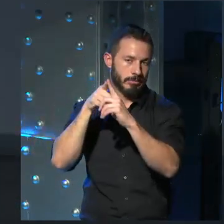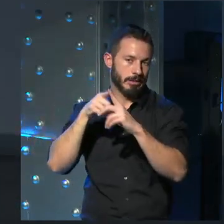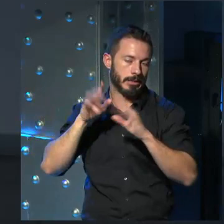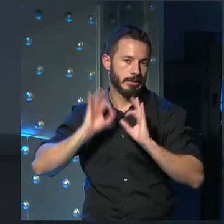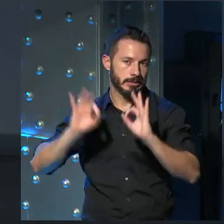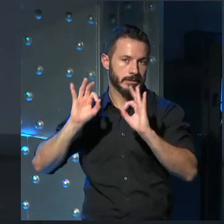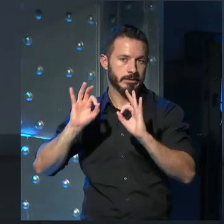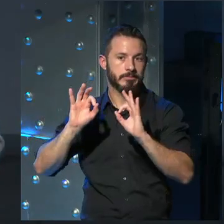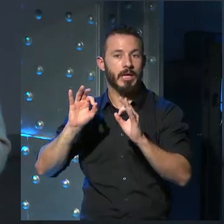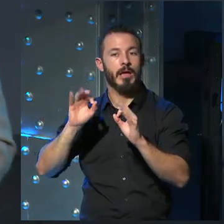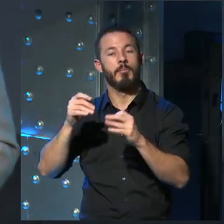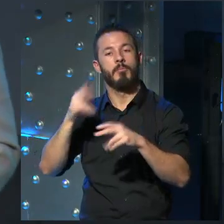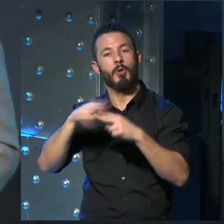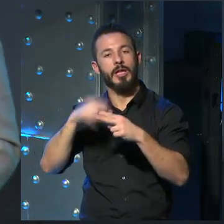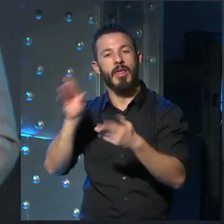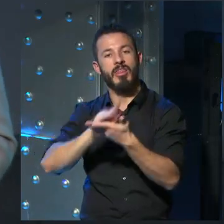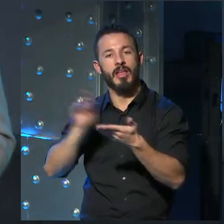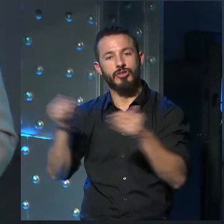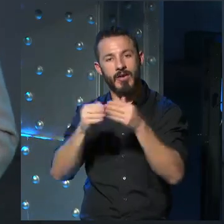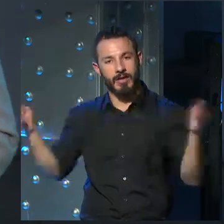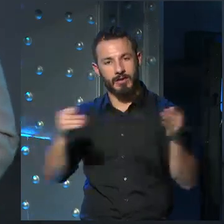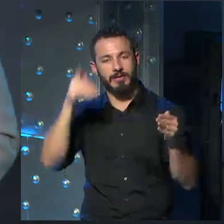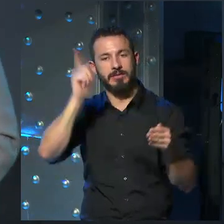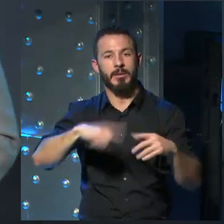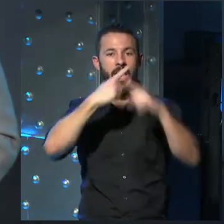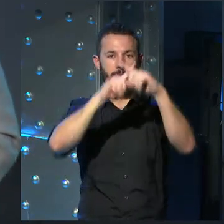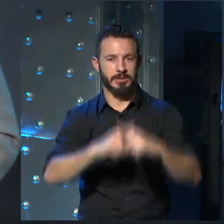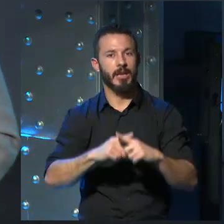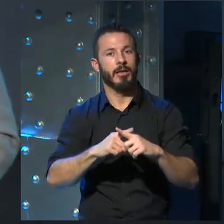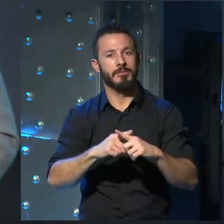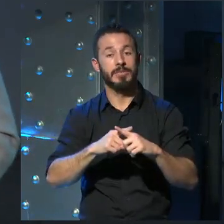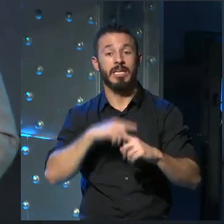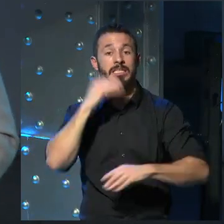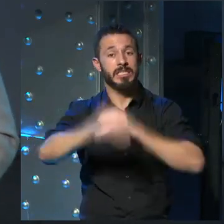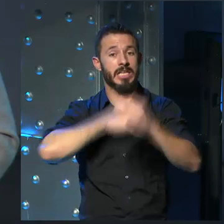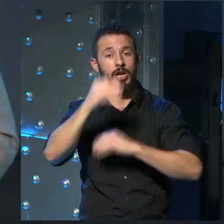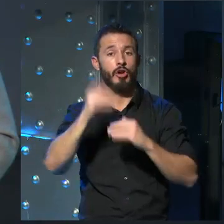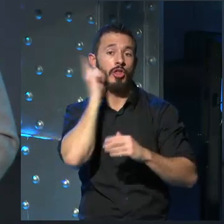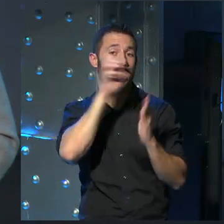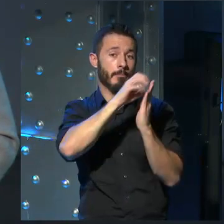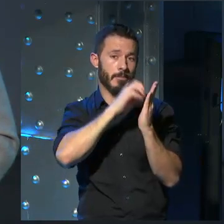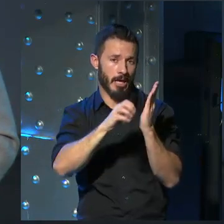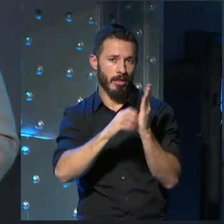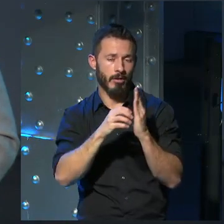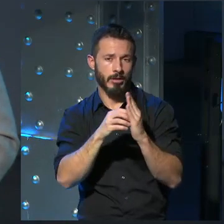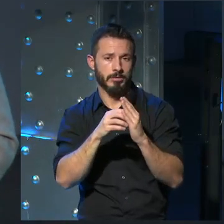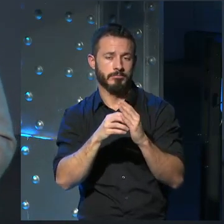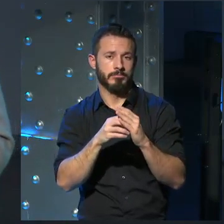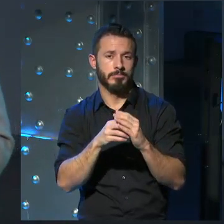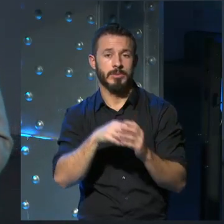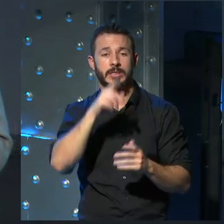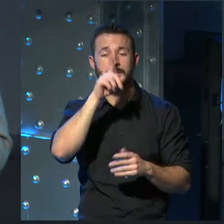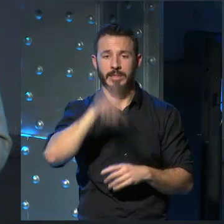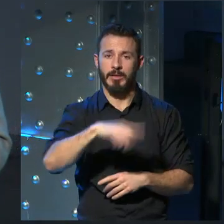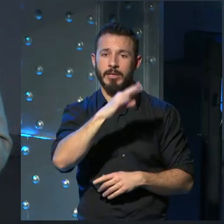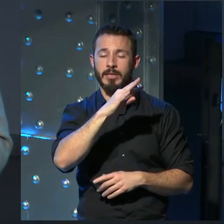de datos abiertos, como lo es Ámsterdam en el desarrollo de aplicaciones móviles, como lo es Tel